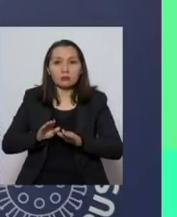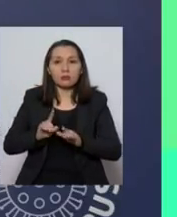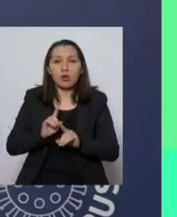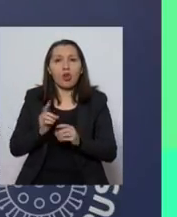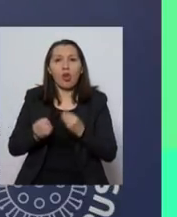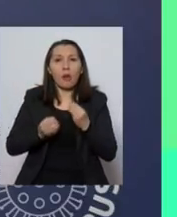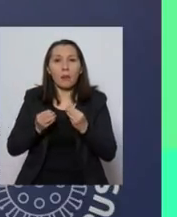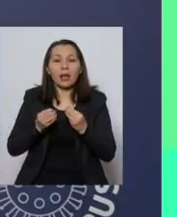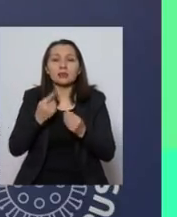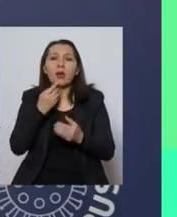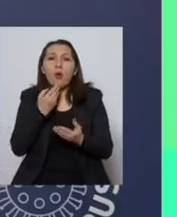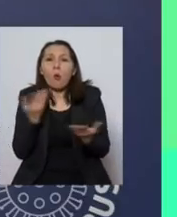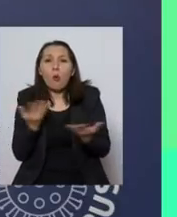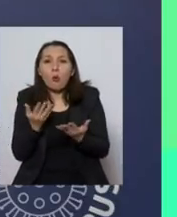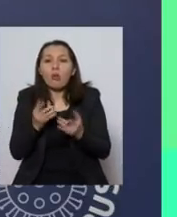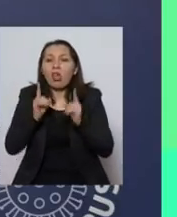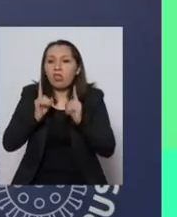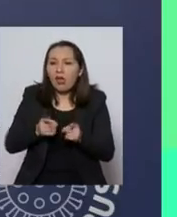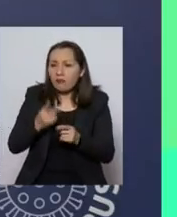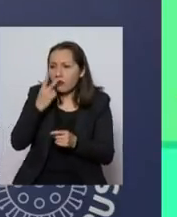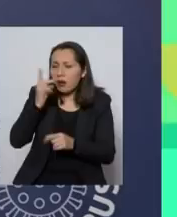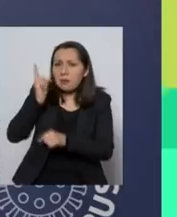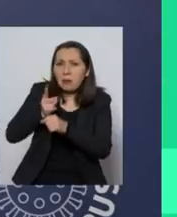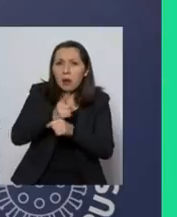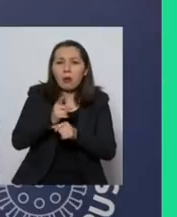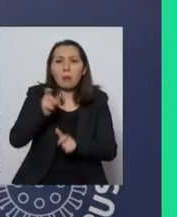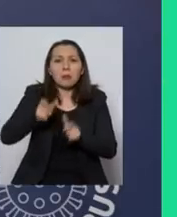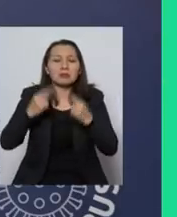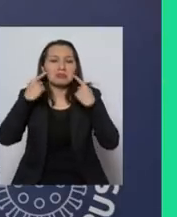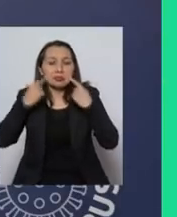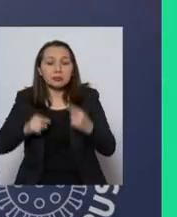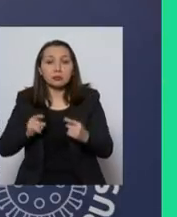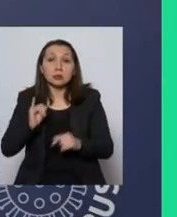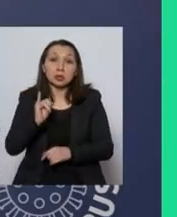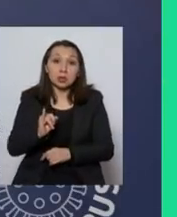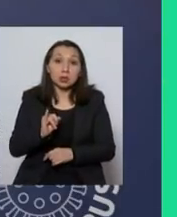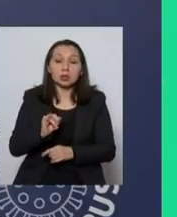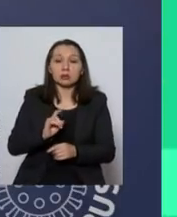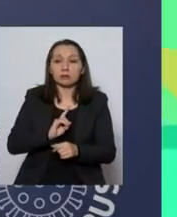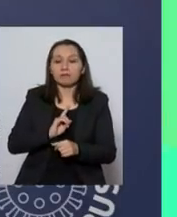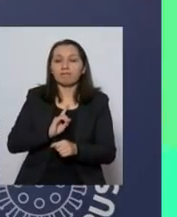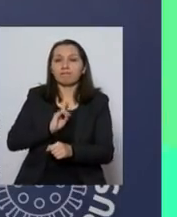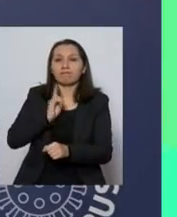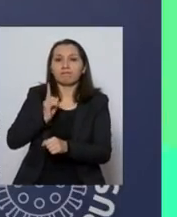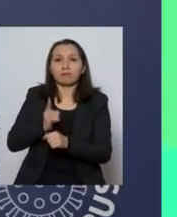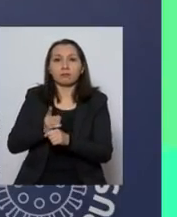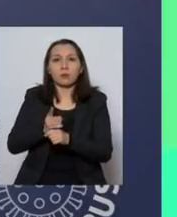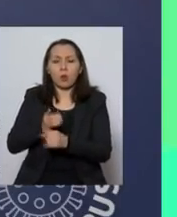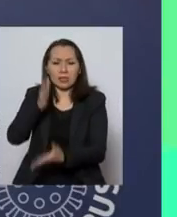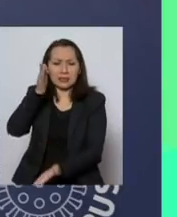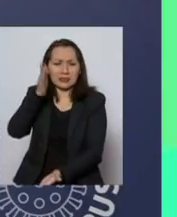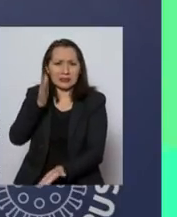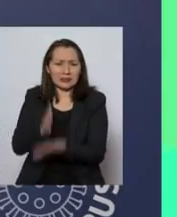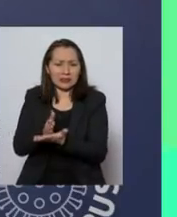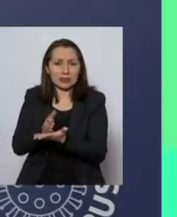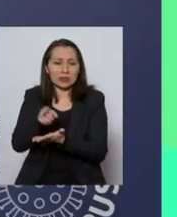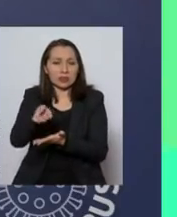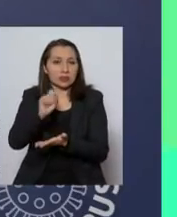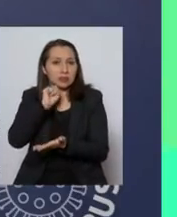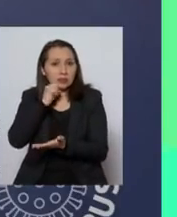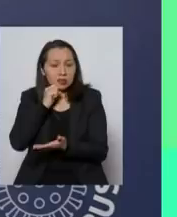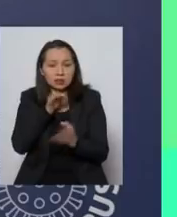ocurriendo en la medida que deberían. Si uno usa un instrumento de la radicalidad que